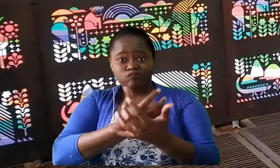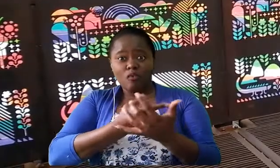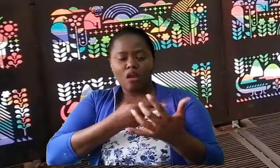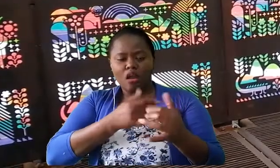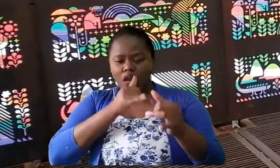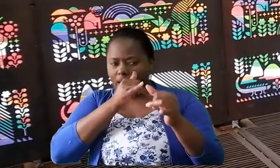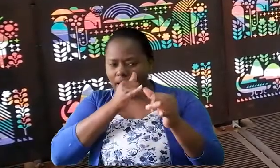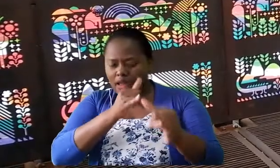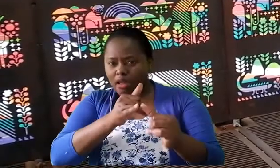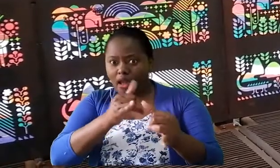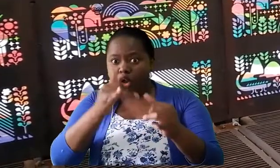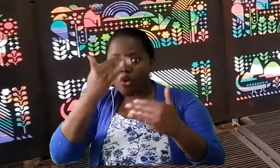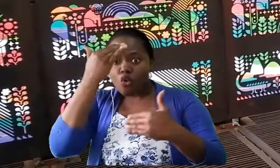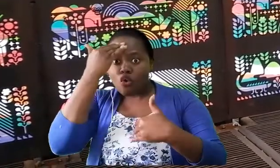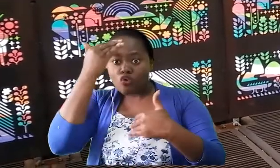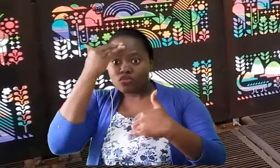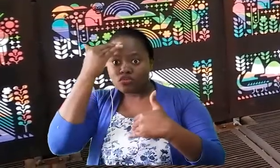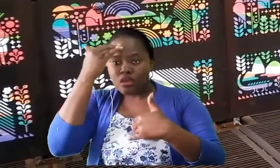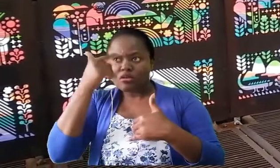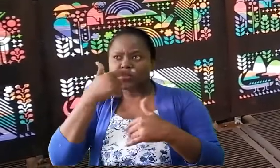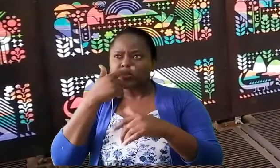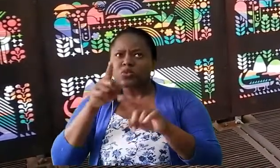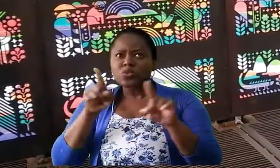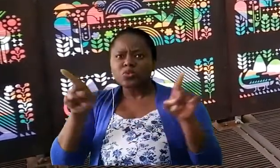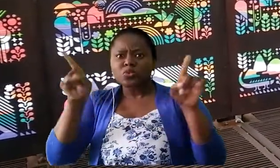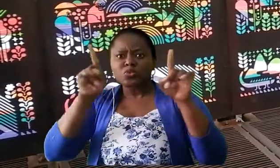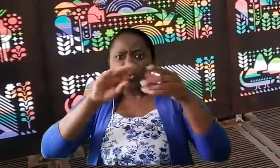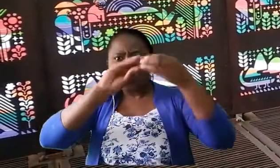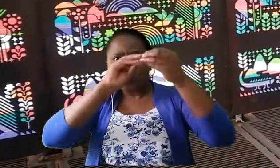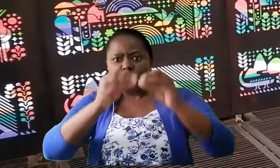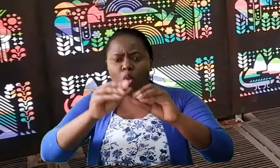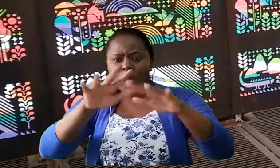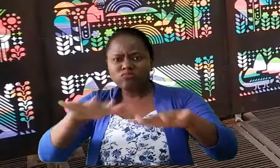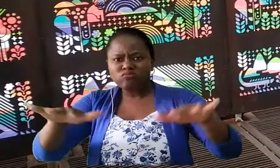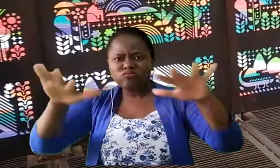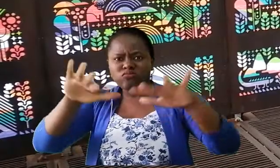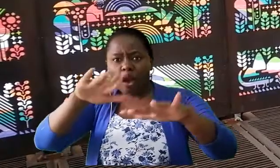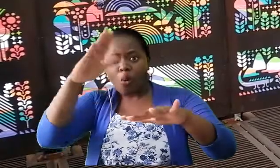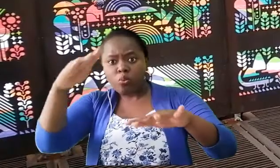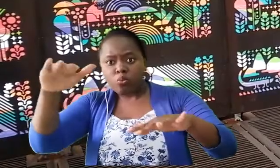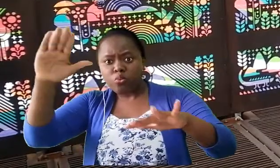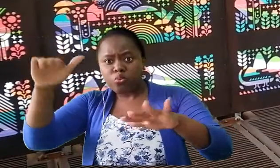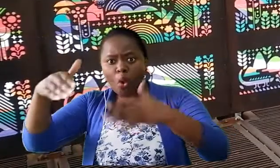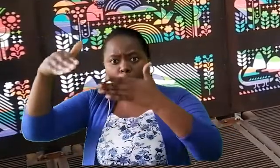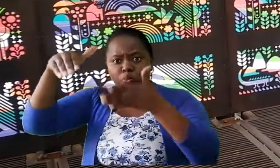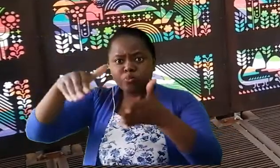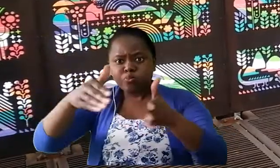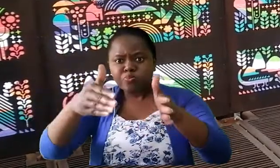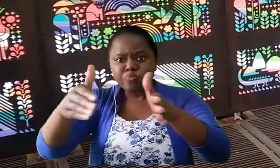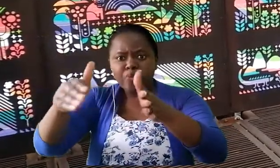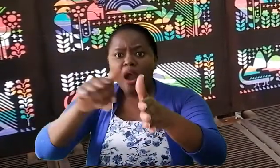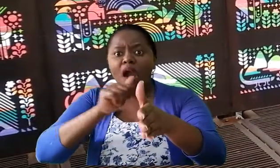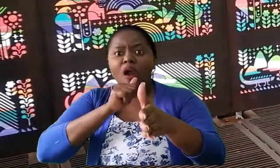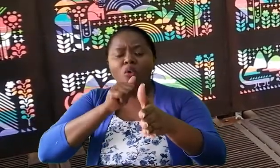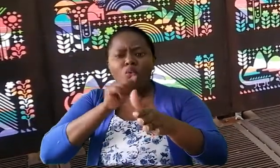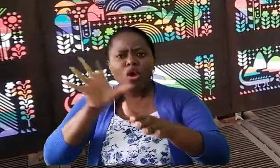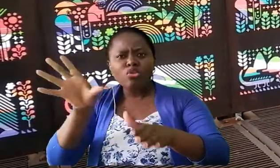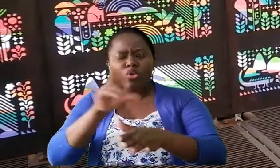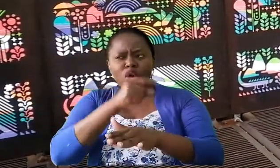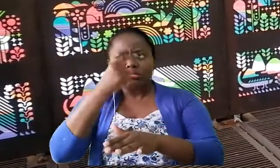ese diseño. Mejor dicho, la ciencia nos está revelando la forma de pensar de Dios y